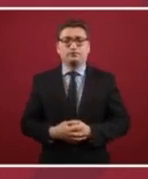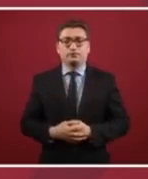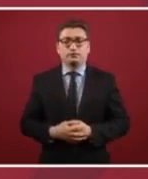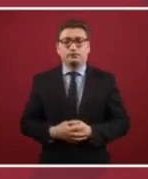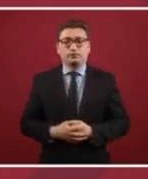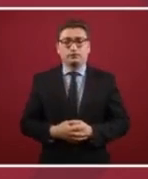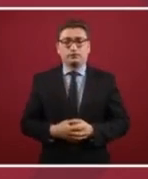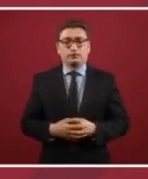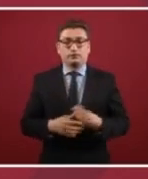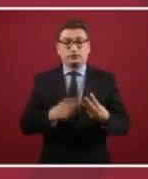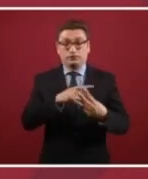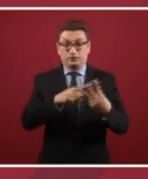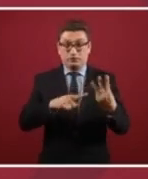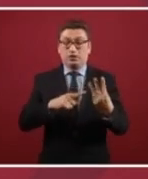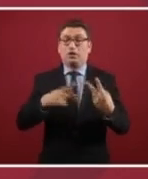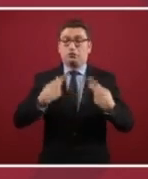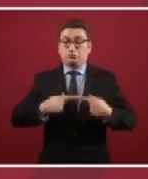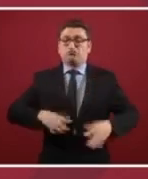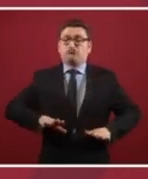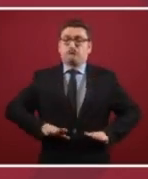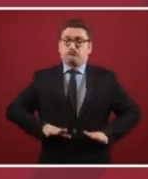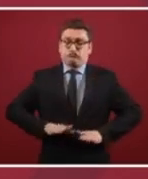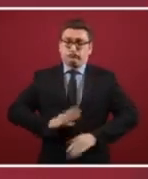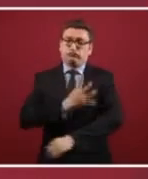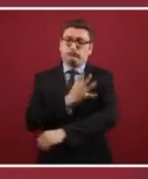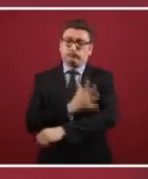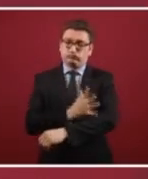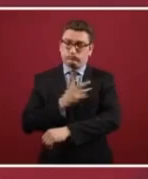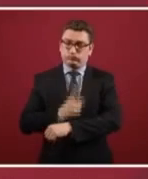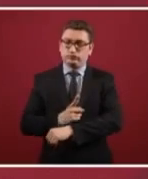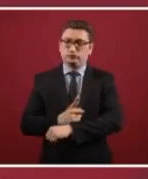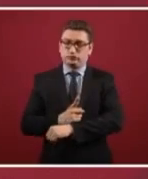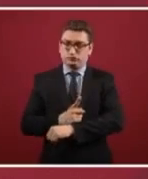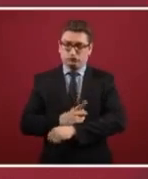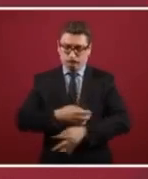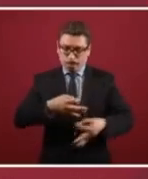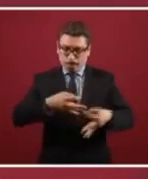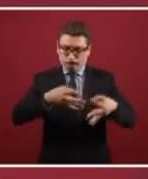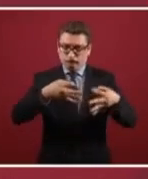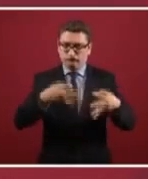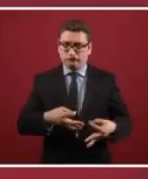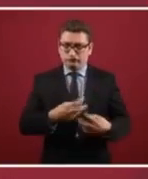tienen que ser gente honesta integra